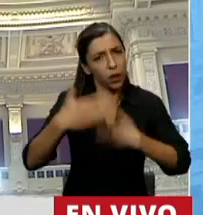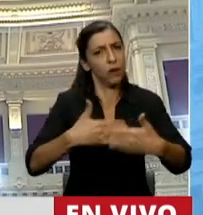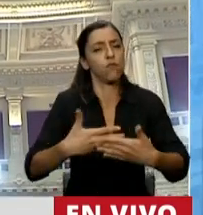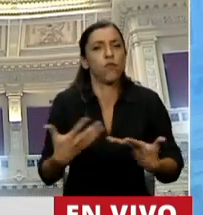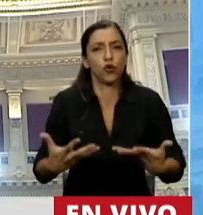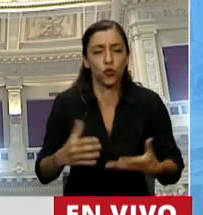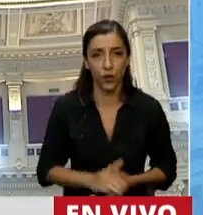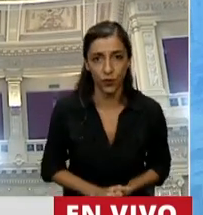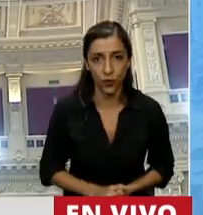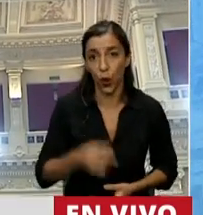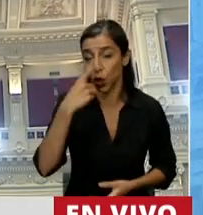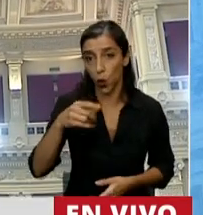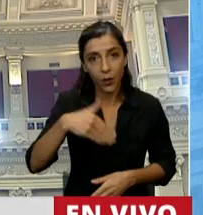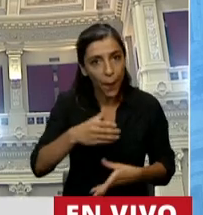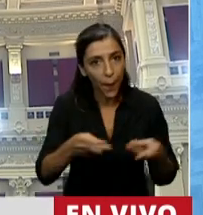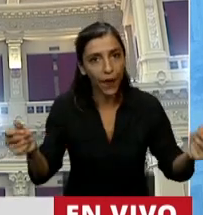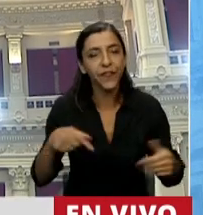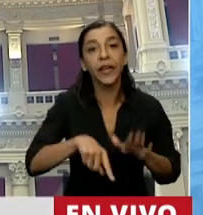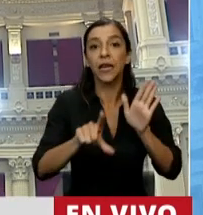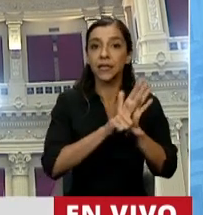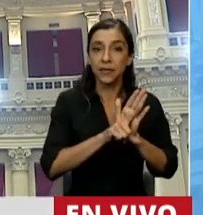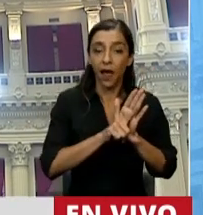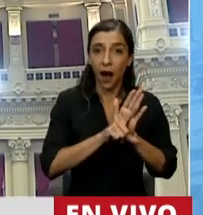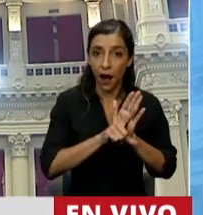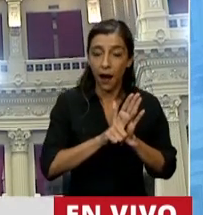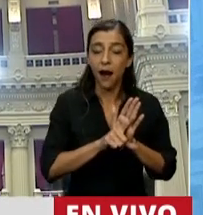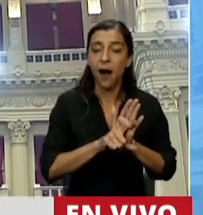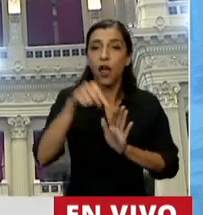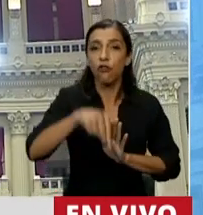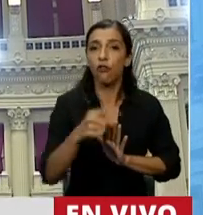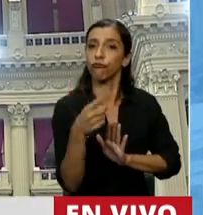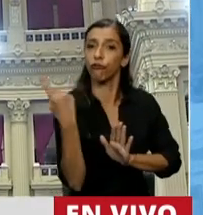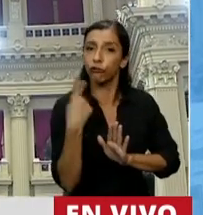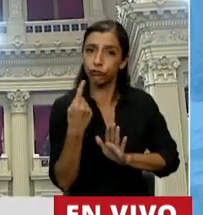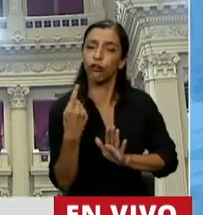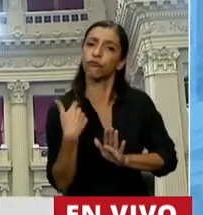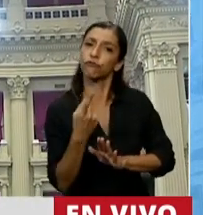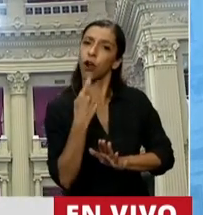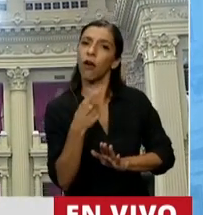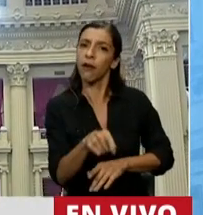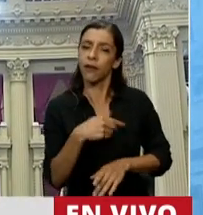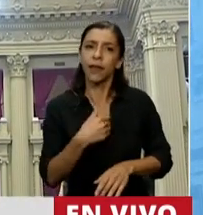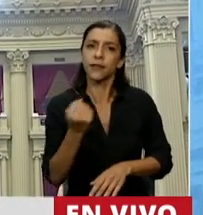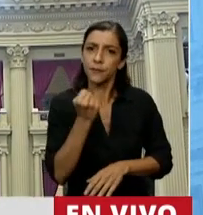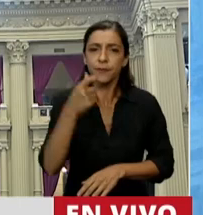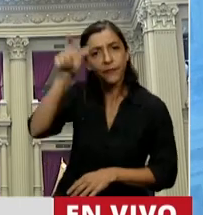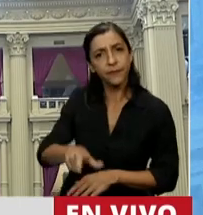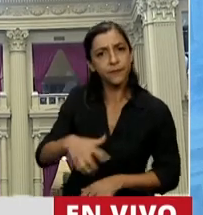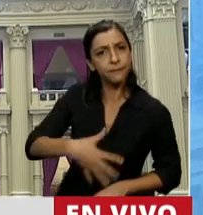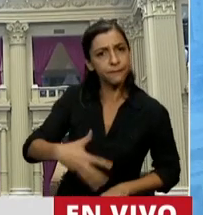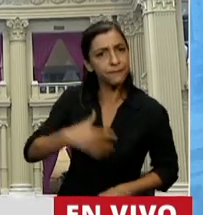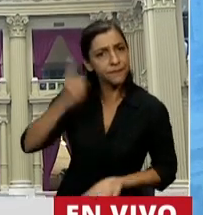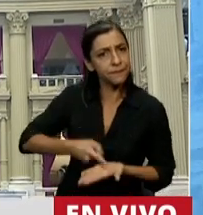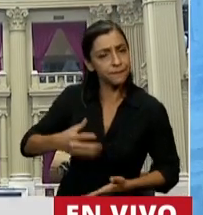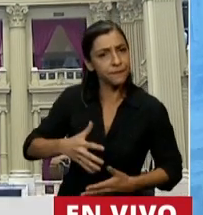terminar, esta ley en la que hoy no solo reconocemos la posibilidad de la interrupción del embarazo a